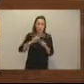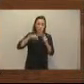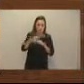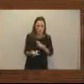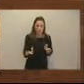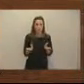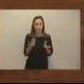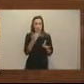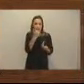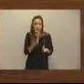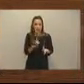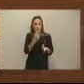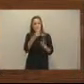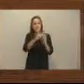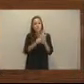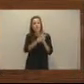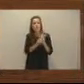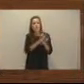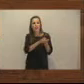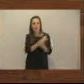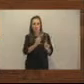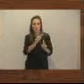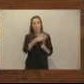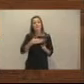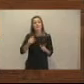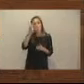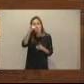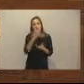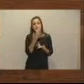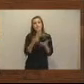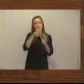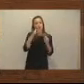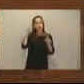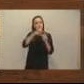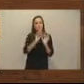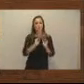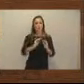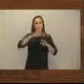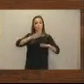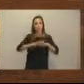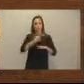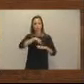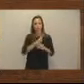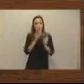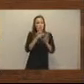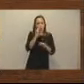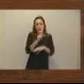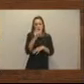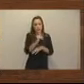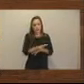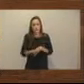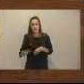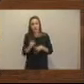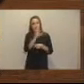de principios constitucionales. Quieren saber si se cumplen sus finalidades. Ya no somos niños pequeños que escriben en el colegio cartas